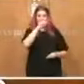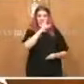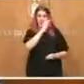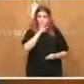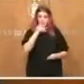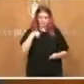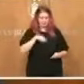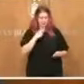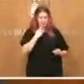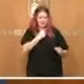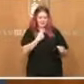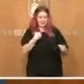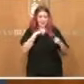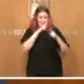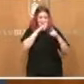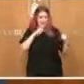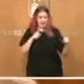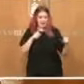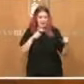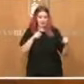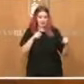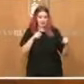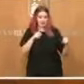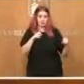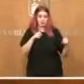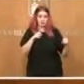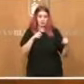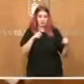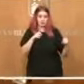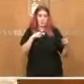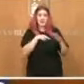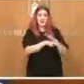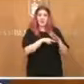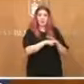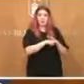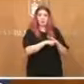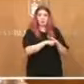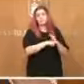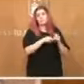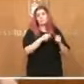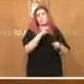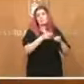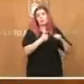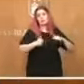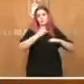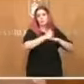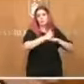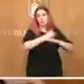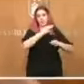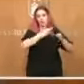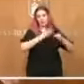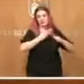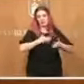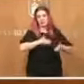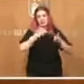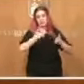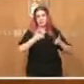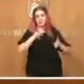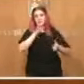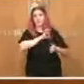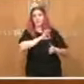señalado, este año ha ganado el recurso ante el Tribunal Superior de Justicia. Por cierto, señor Garrido, ¿qué